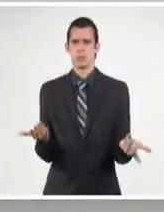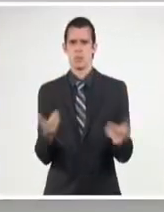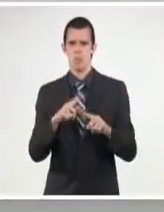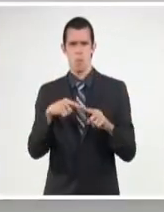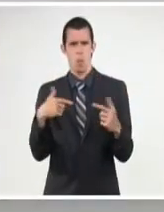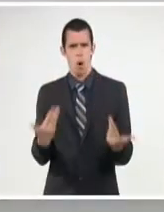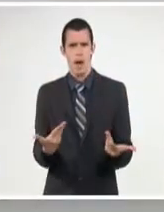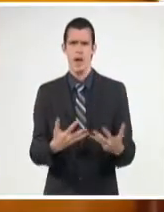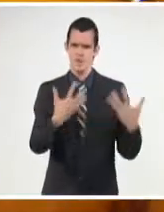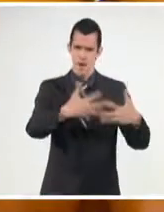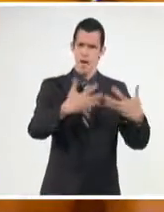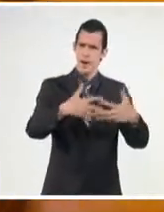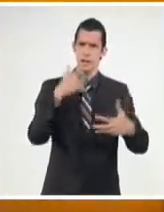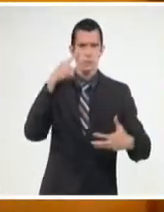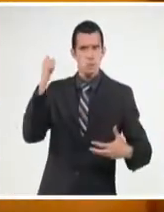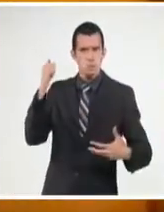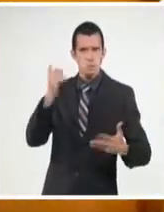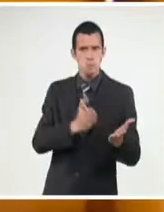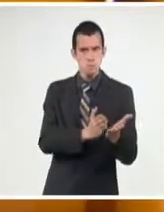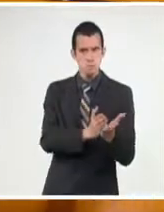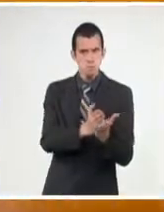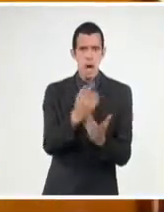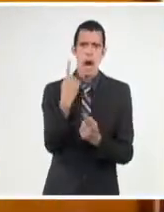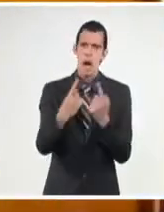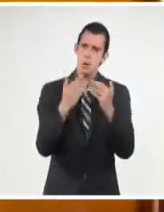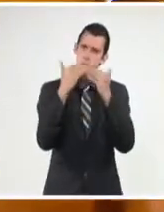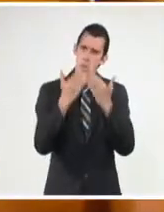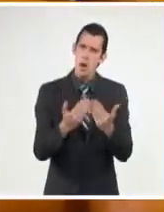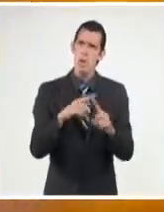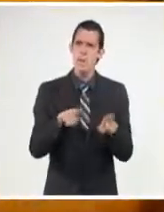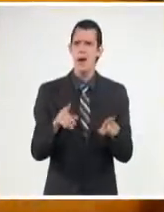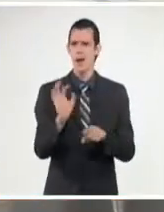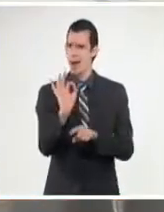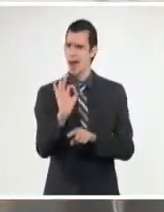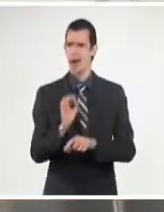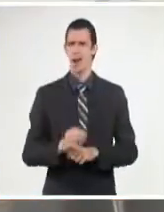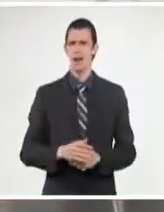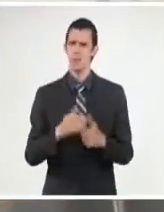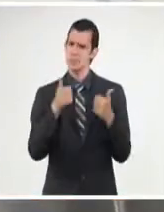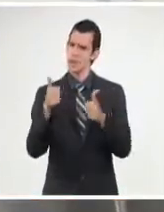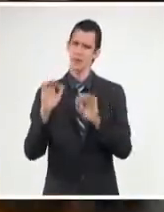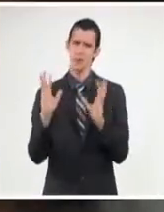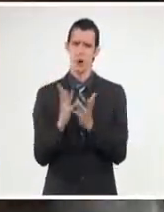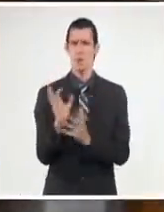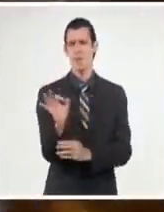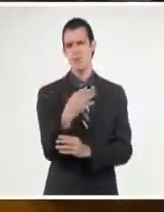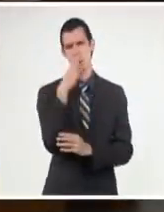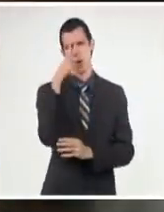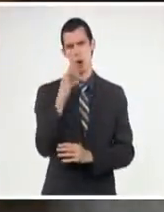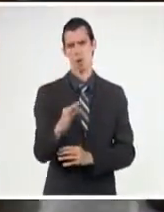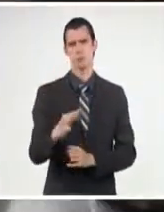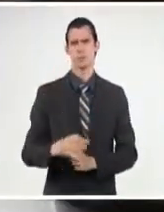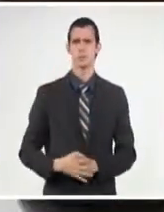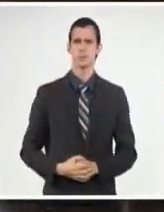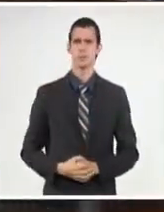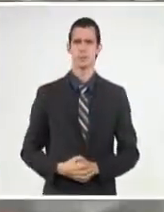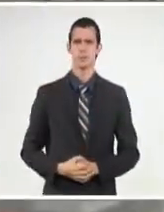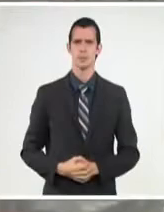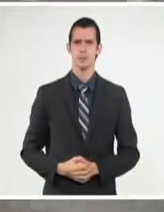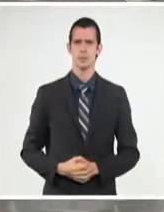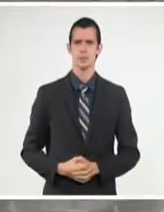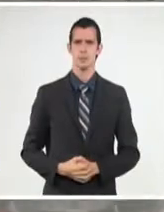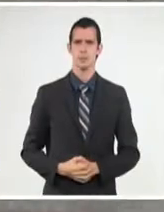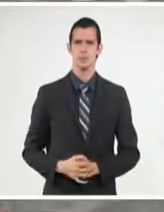habitual, aunque comienza a dar señales de alivio. En la empresa Laboratorio Farmacéutico 8 de marzo,